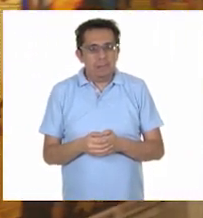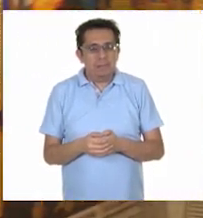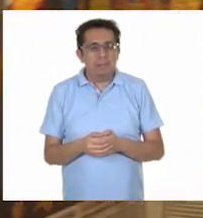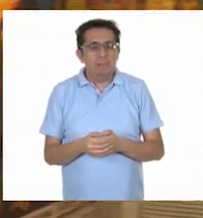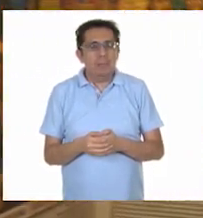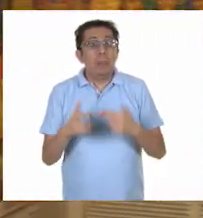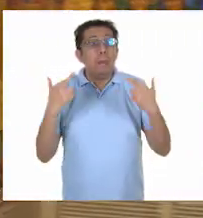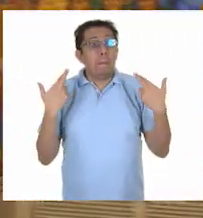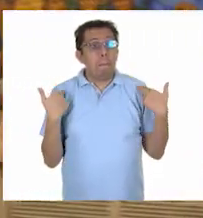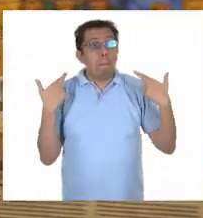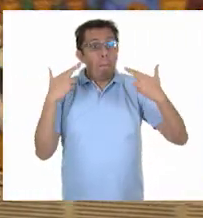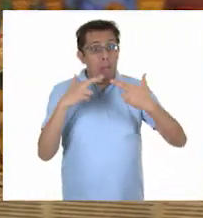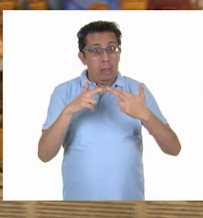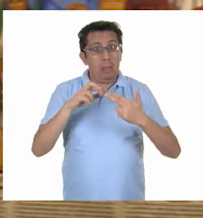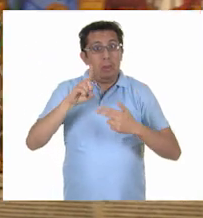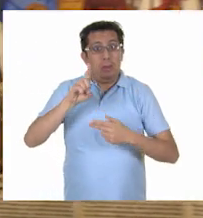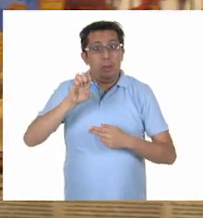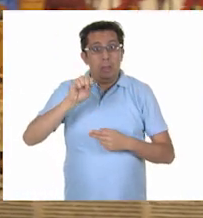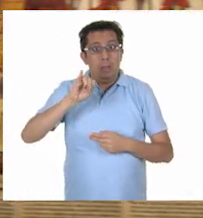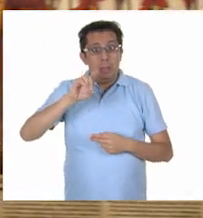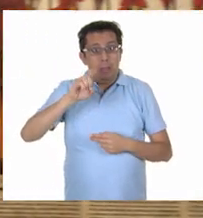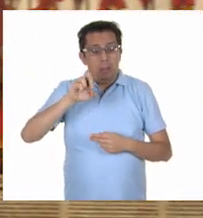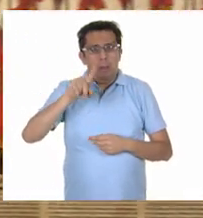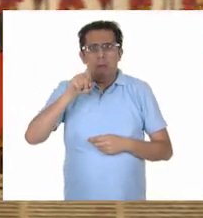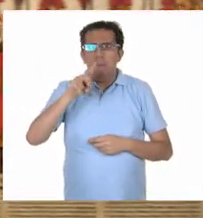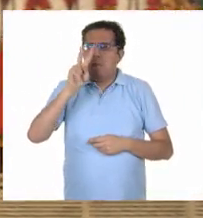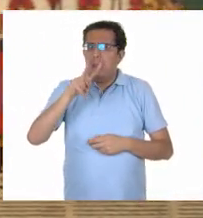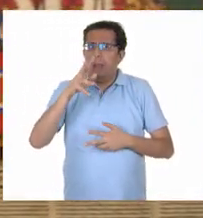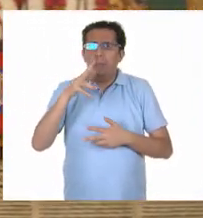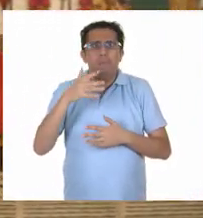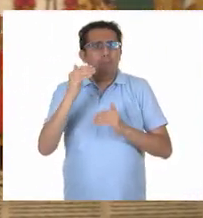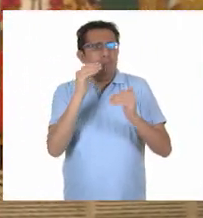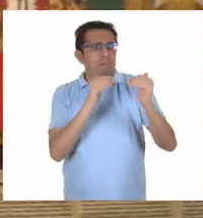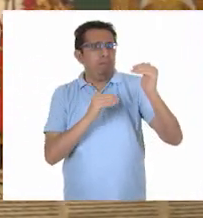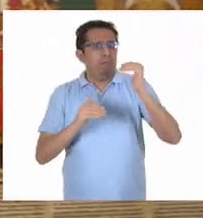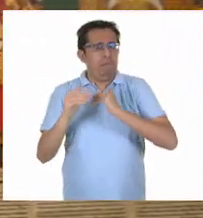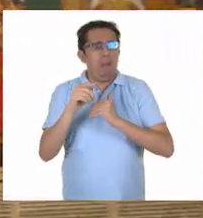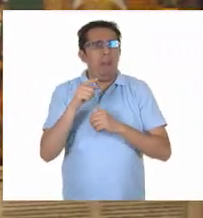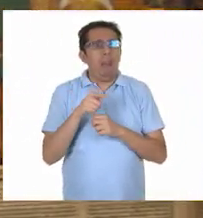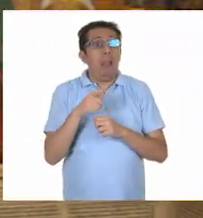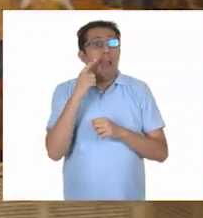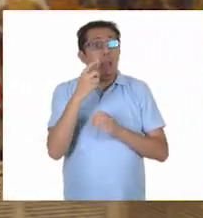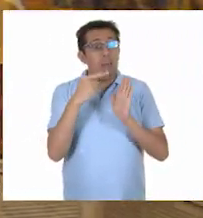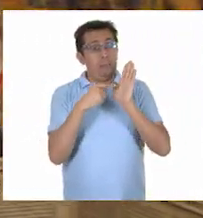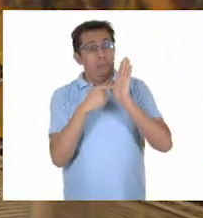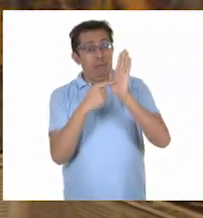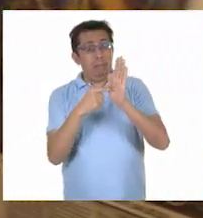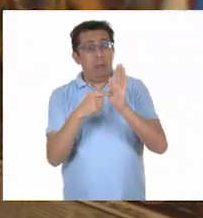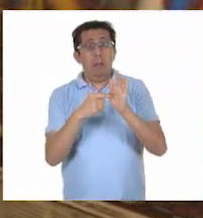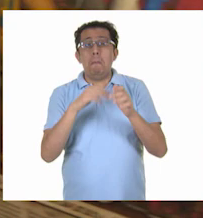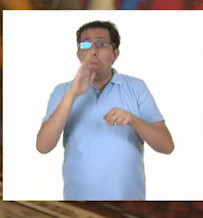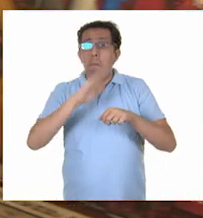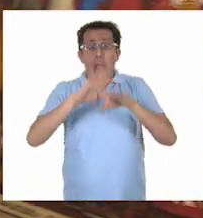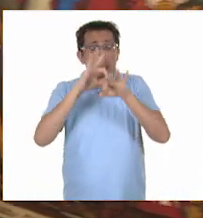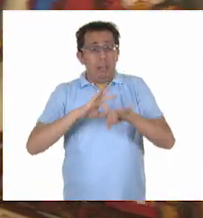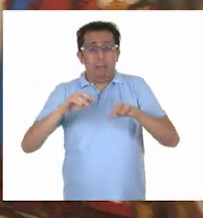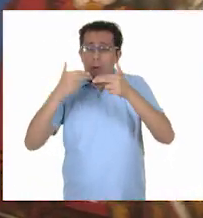El maestro Desiderio era un grande, y se confirmó aquí, en el que sería su mayor legado para la